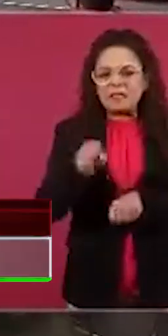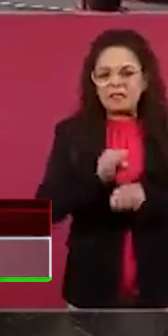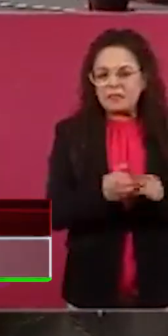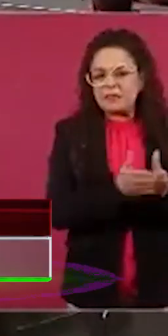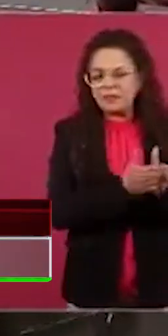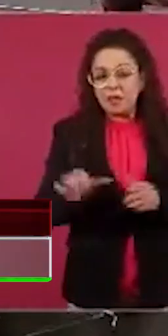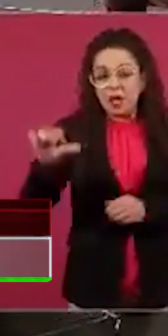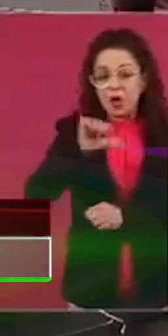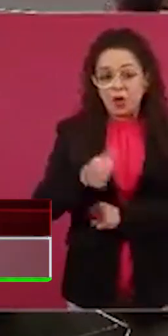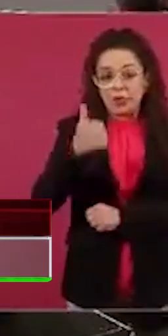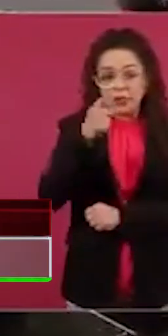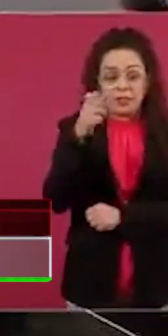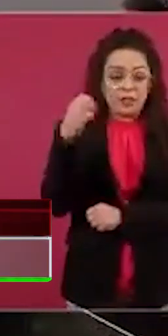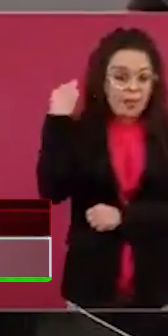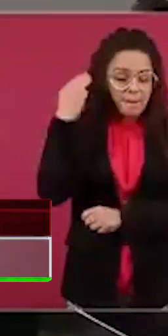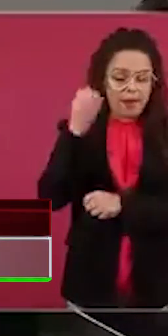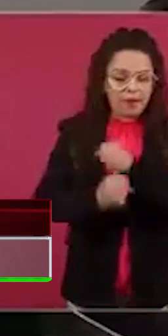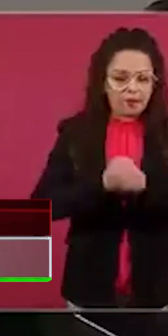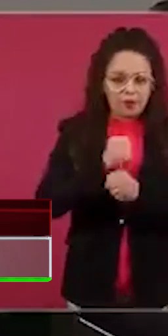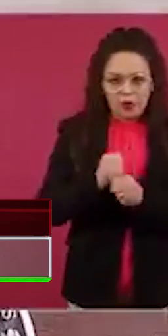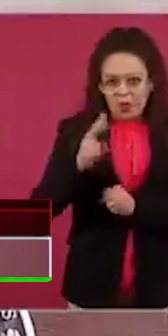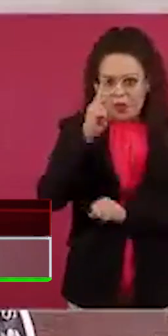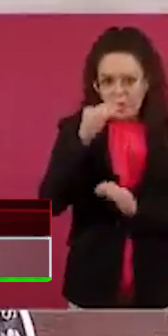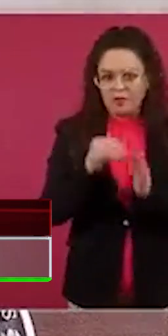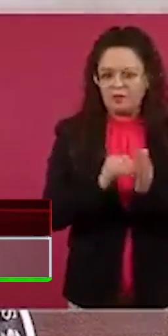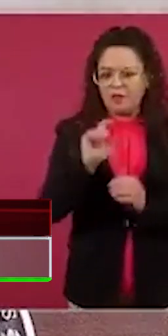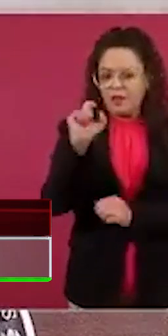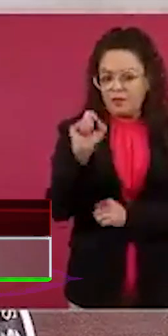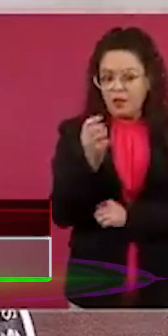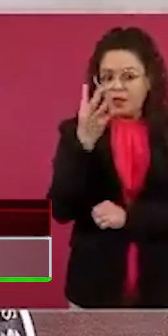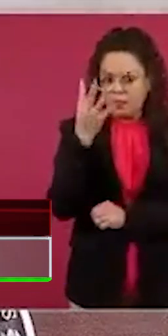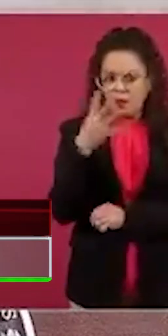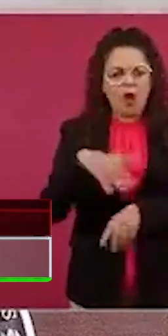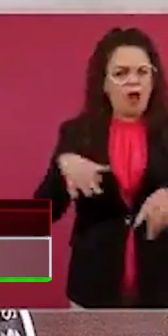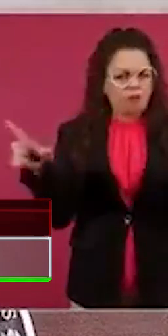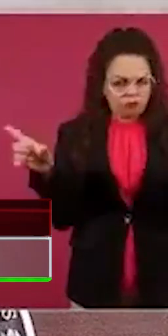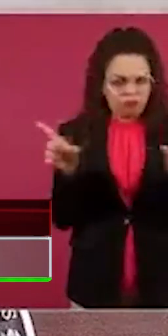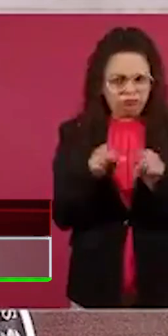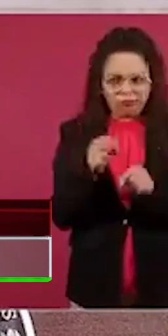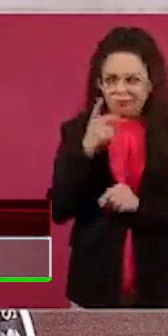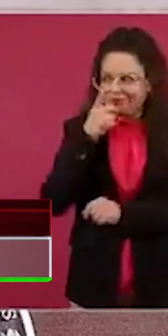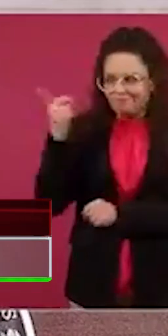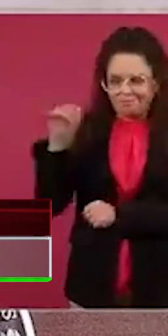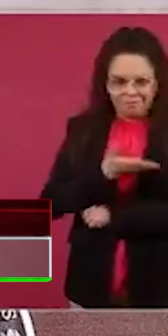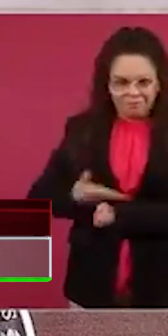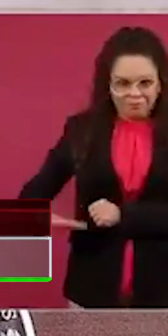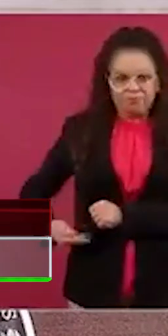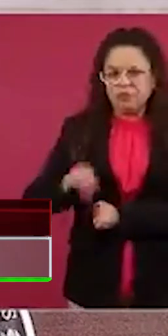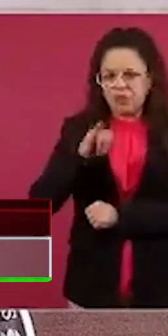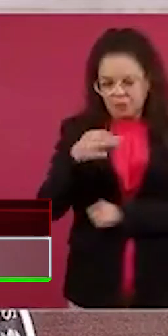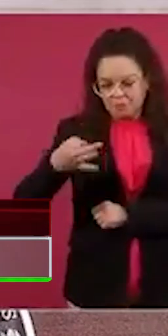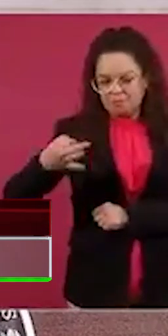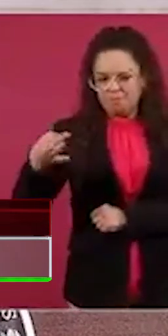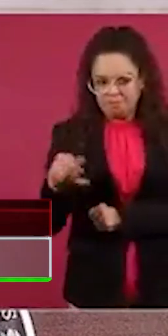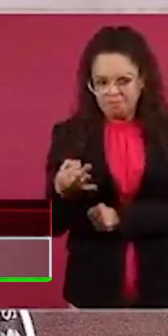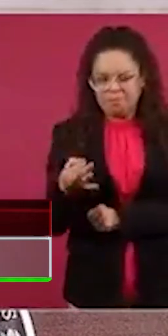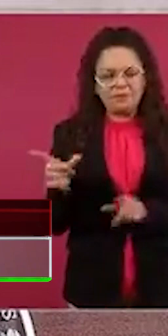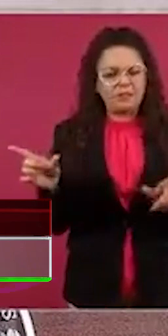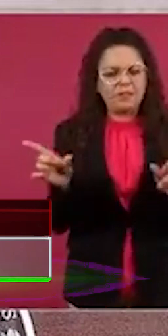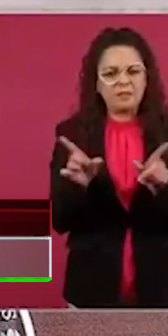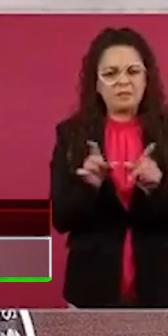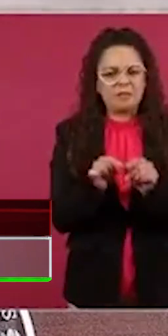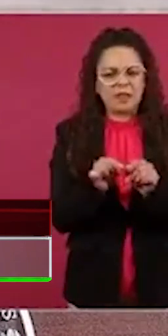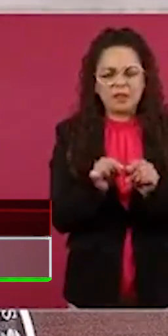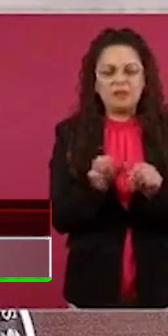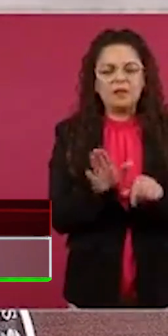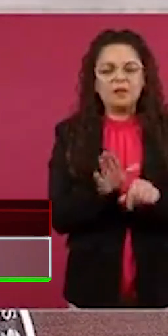durante la conferencia del presidente Andrés Manuel López Obrador en la sección Quiénes quién en las mentiras Elizabeth vilchis hizo mención de un